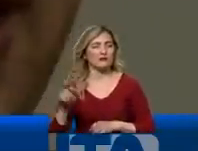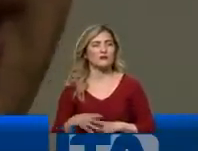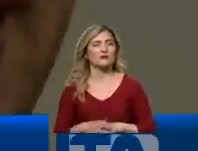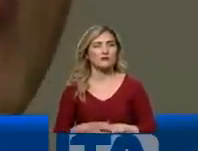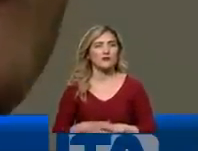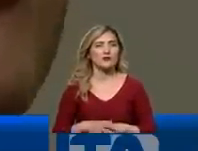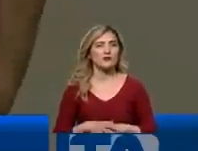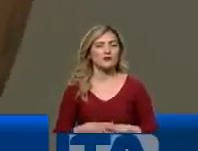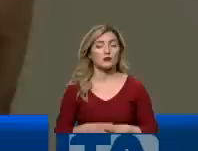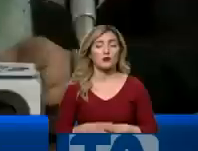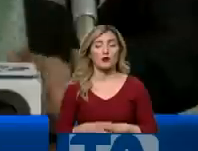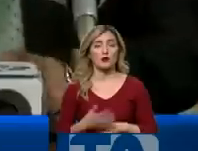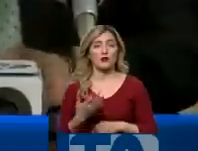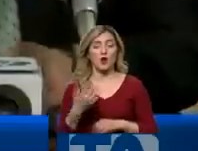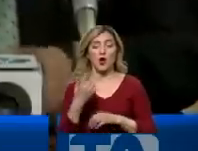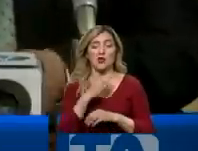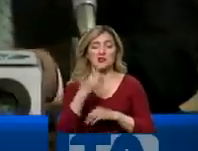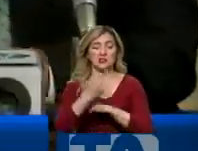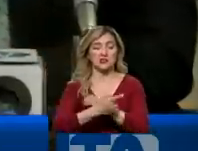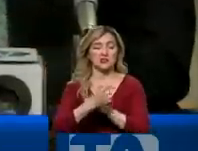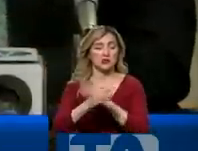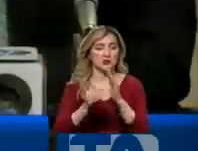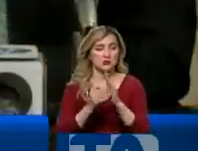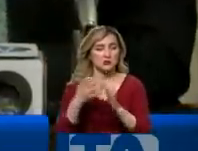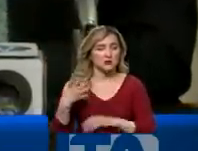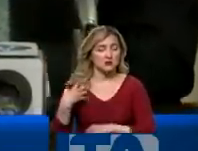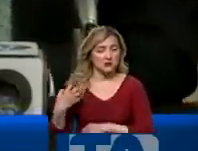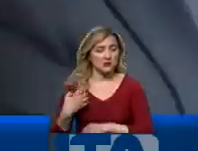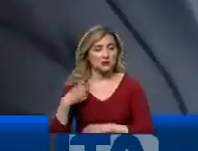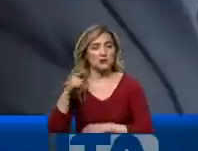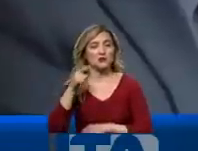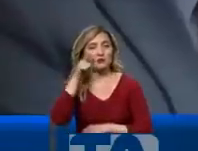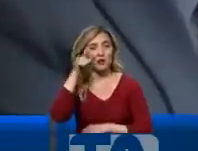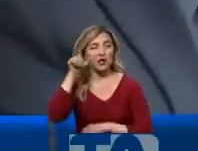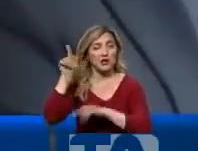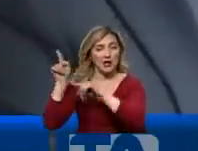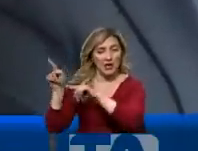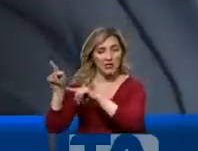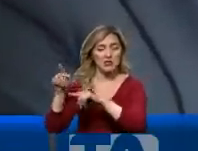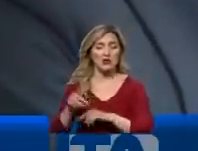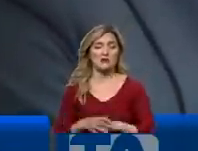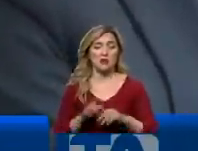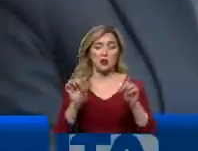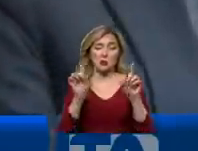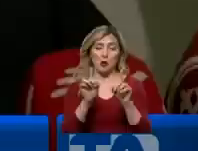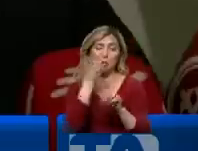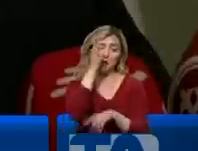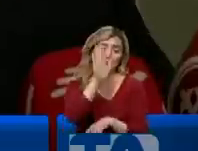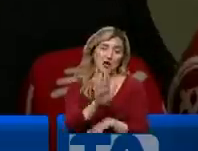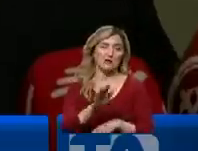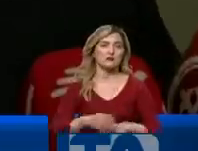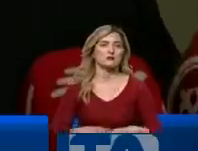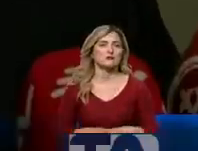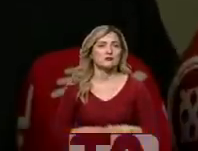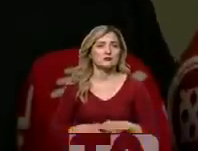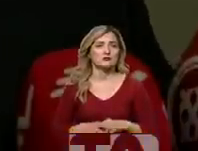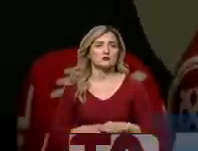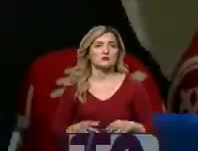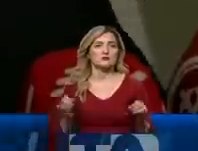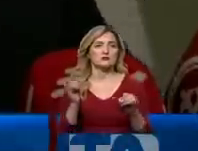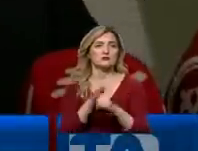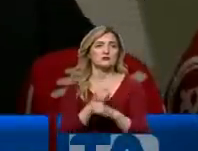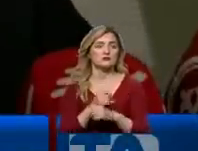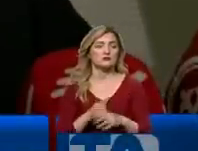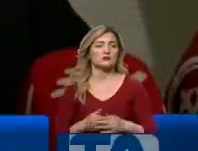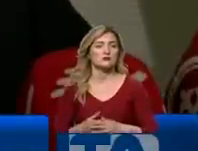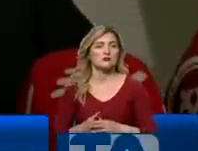a dar respuesta a la sanción en su contra que nació de una queja presentada por la fiscal general, Diana Salazar. No pueden las